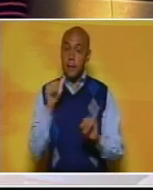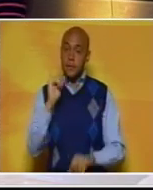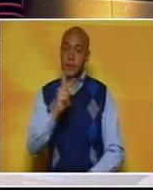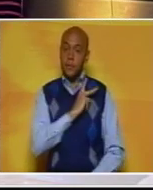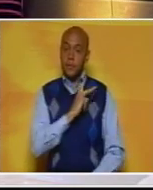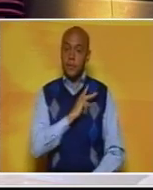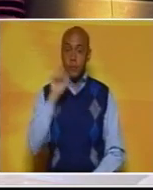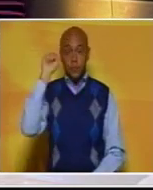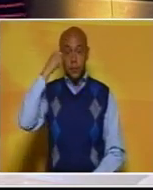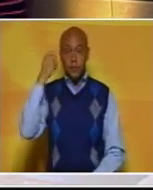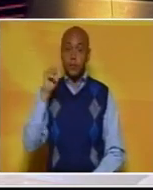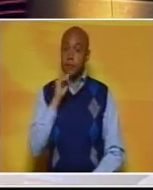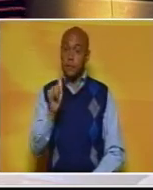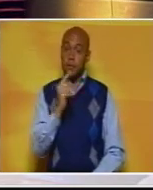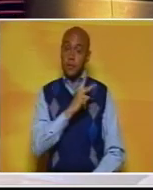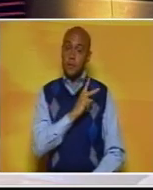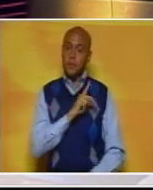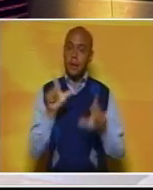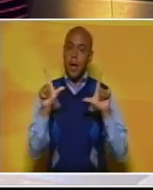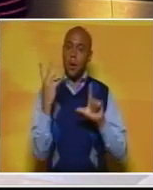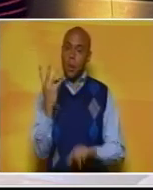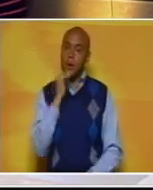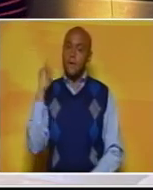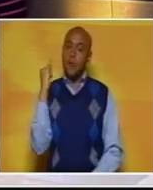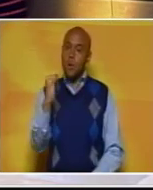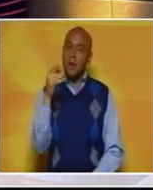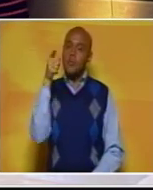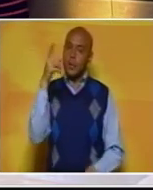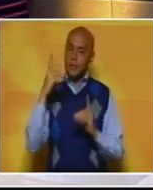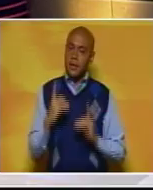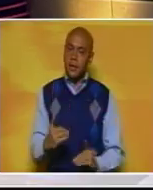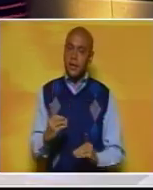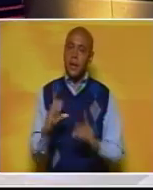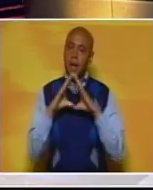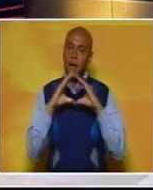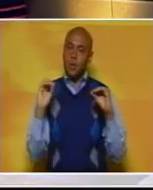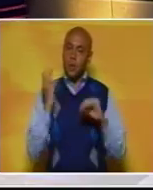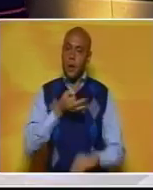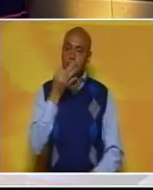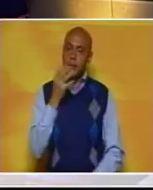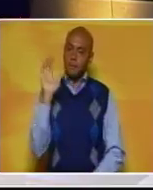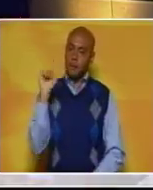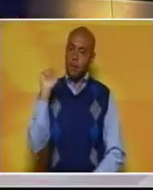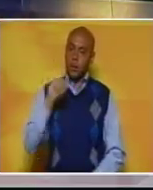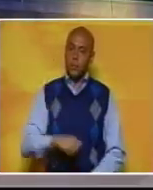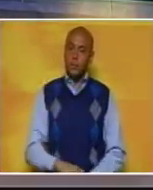emisión de Noticiero Venevisión. Recuerden, Noticiero Venevisión, Canal 4, reporta. Ustedes deciden. A todos. Muy buenas tardes.